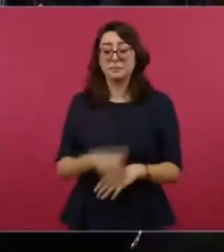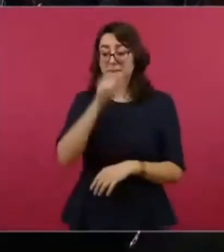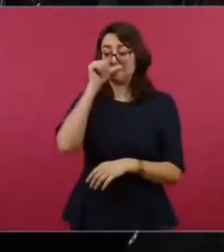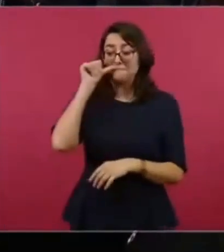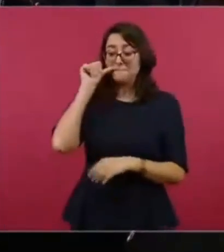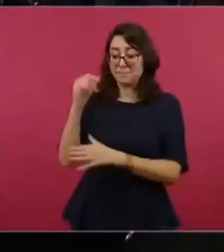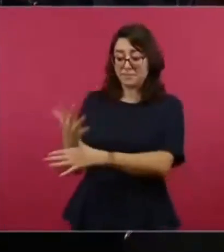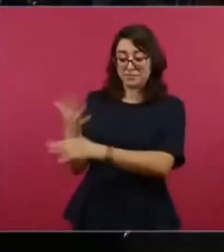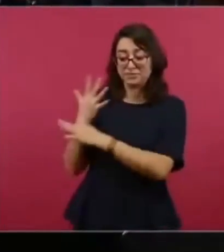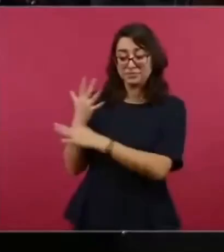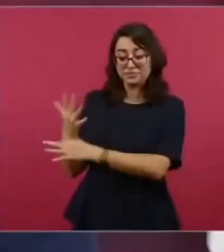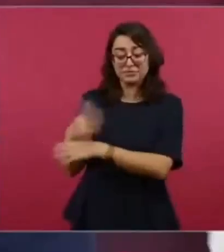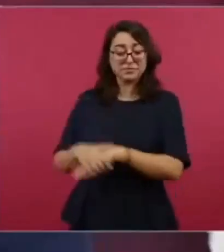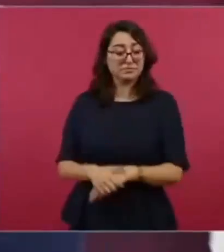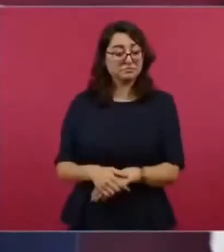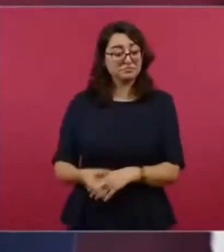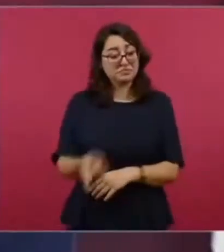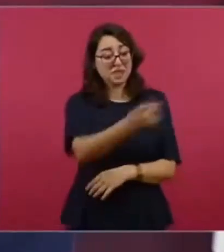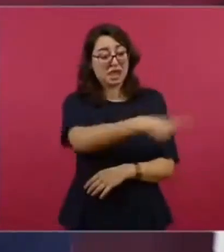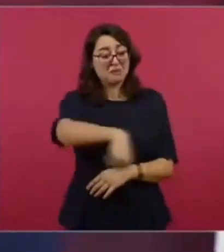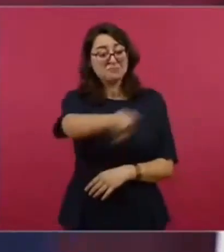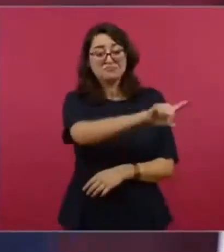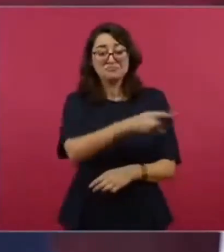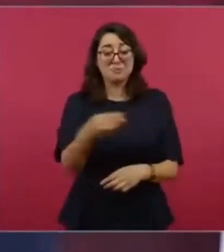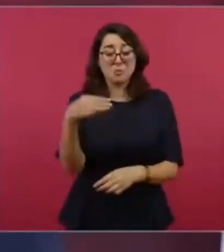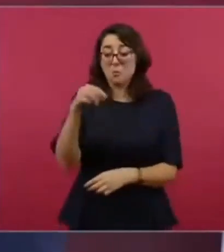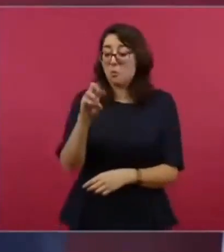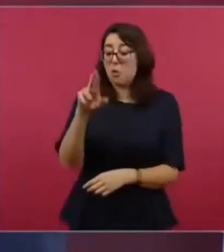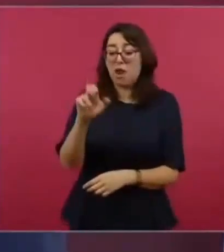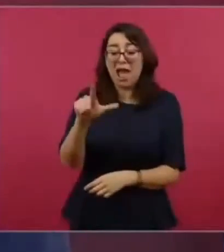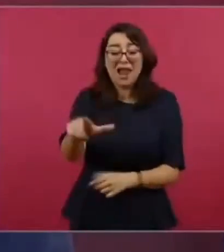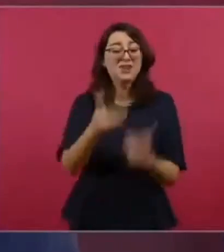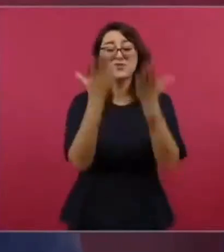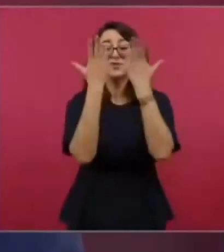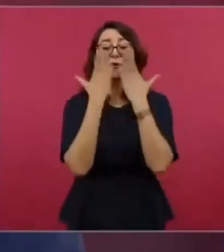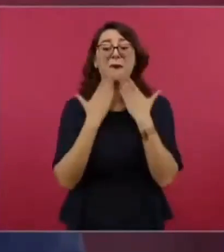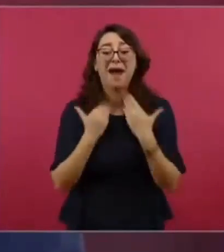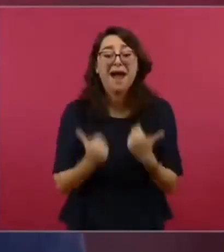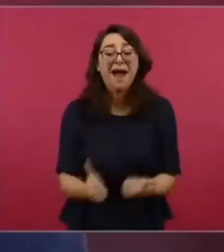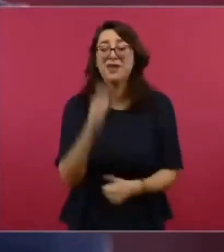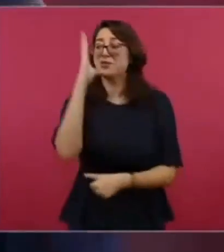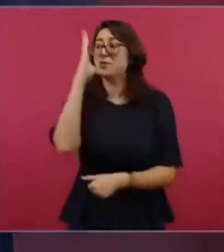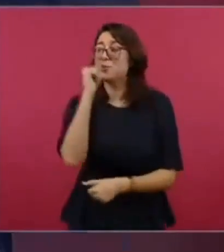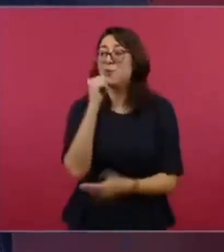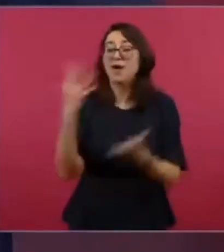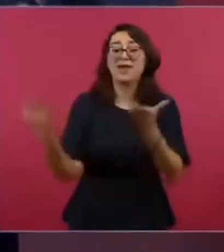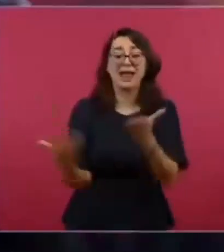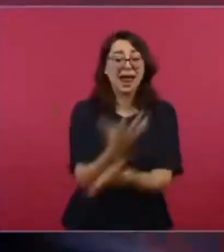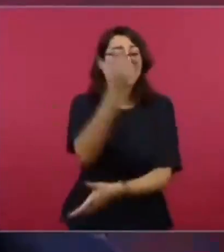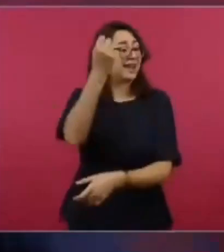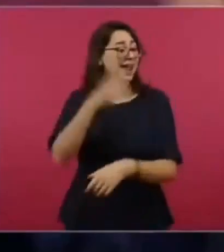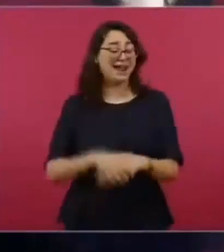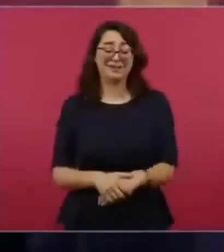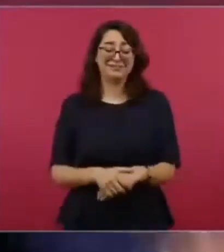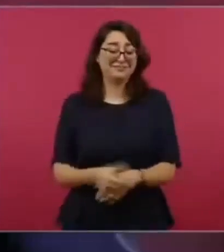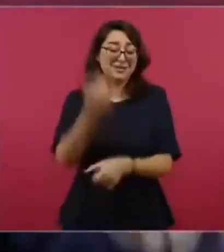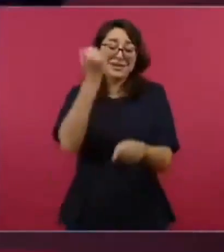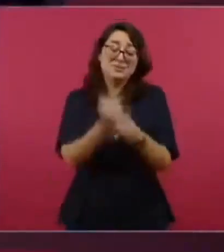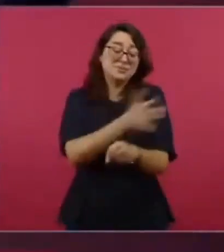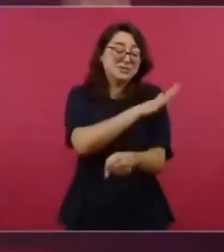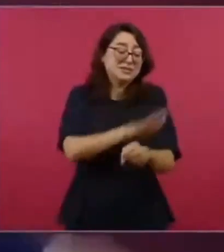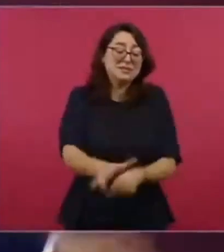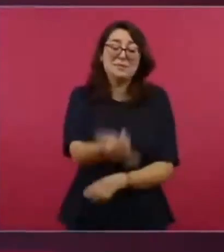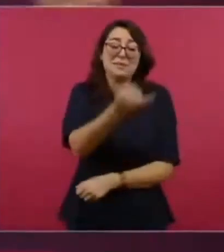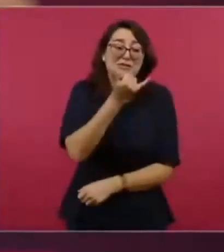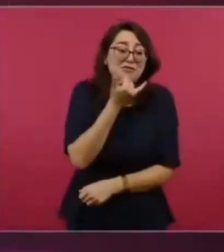Esta semana se dieron a conocer dos encuestas que no se difunden en los